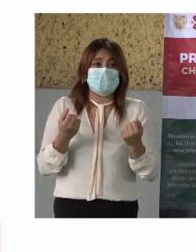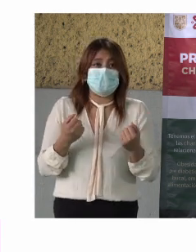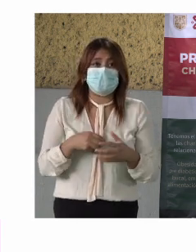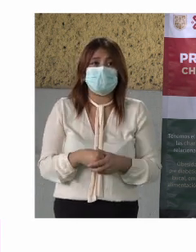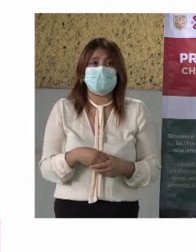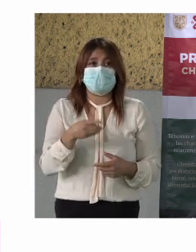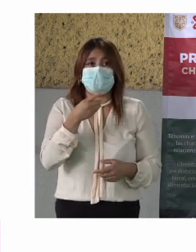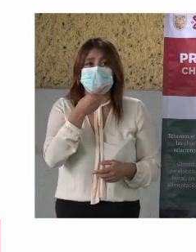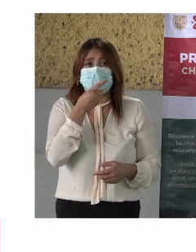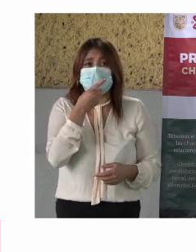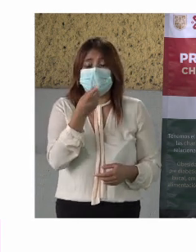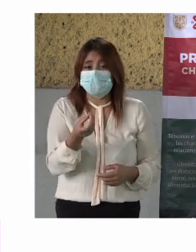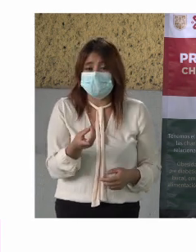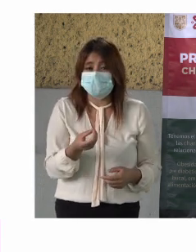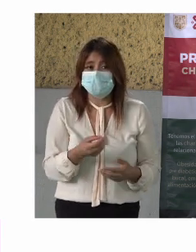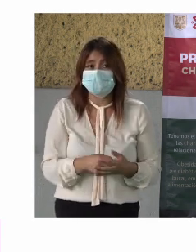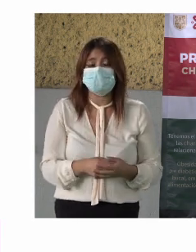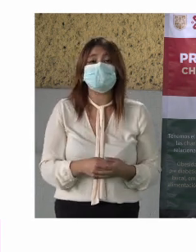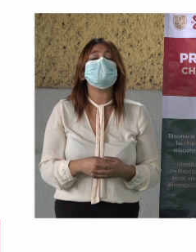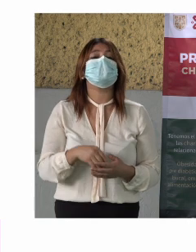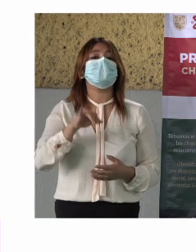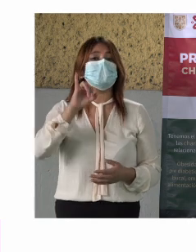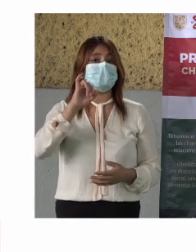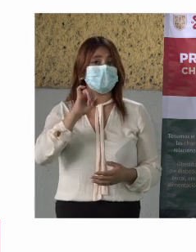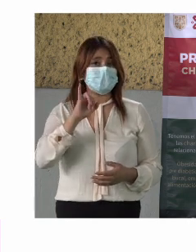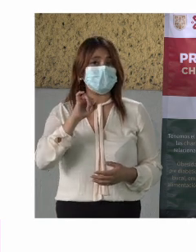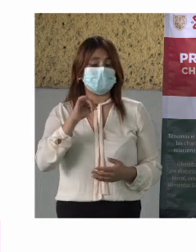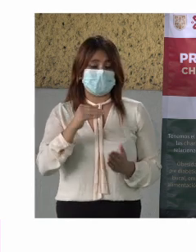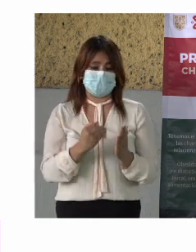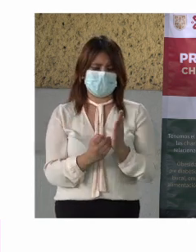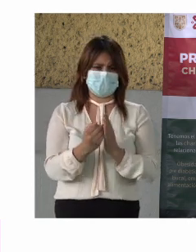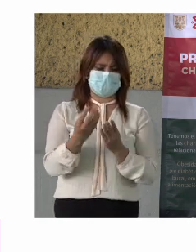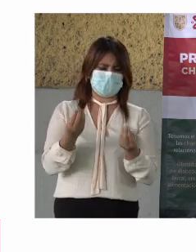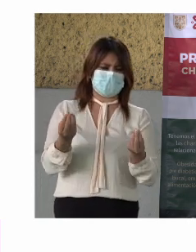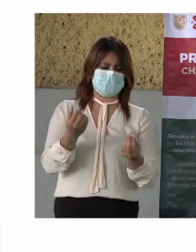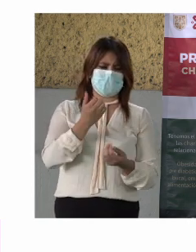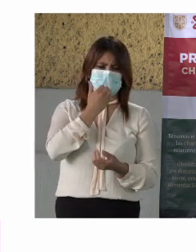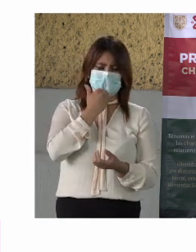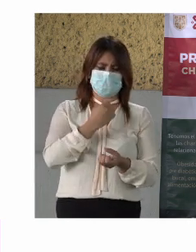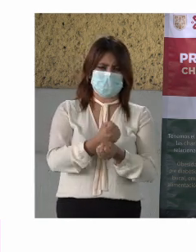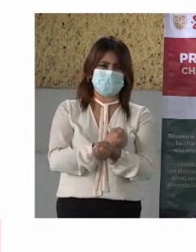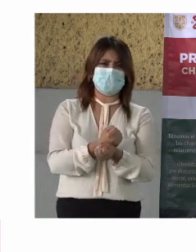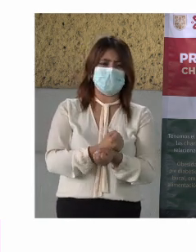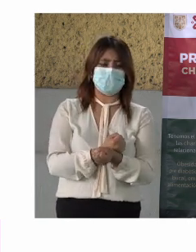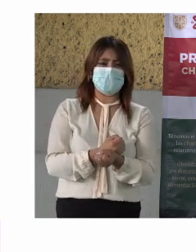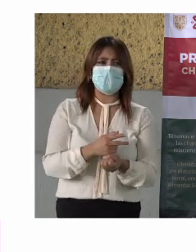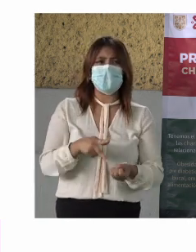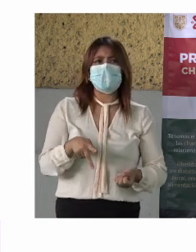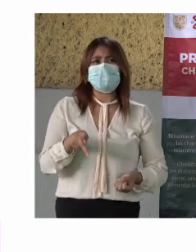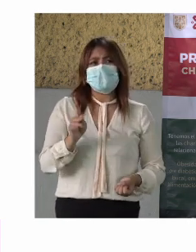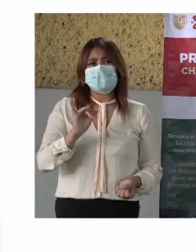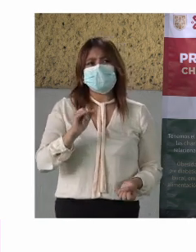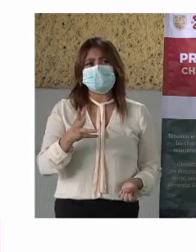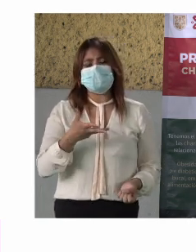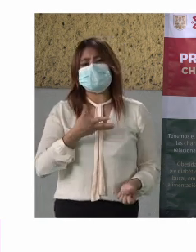glucosa, me está hablando de que el paciente está en descontrol. Pero si a lo mejor está con con este tipo de medicamentos, si pedimos un examen general de